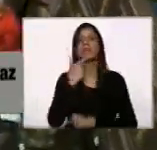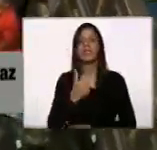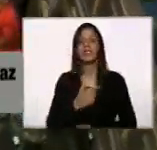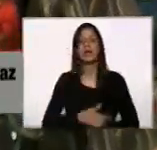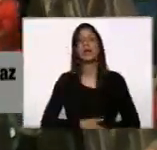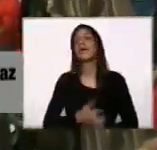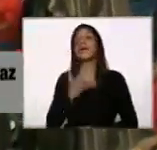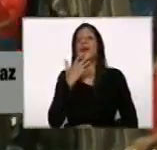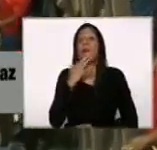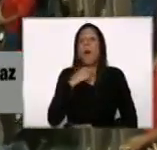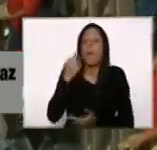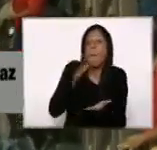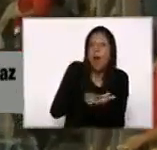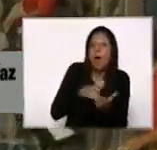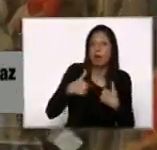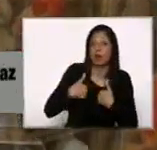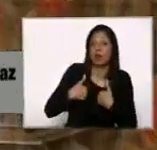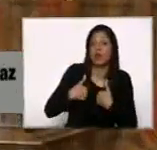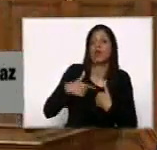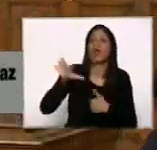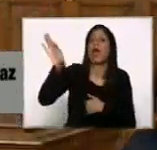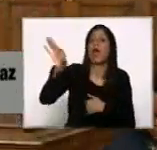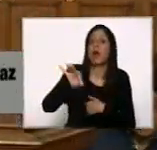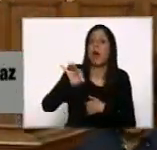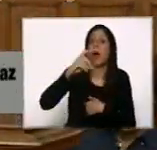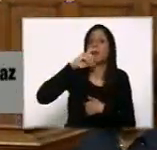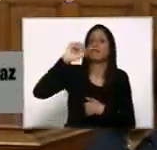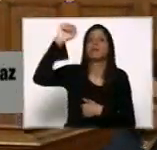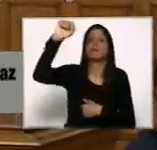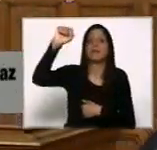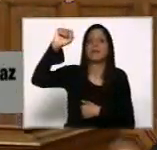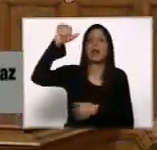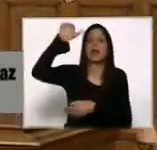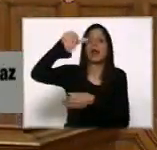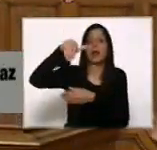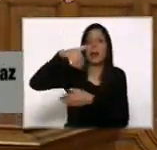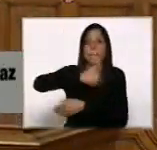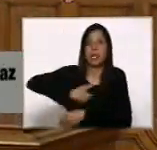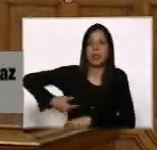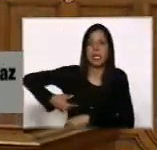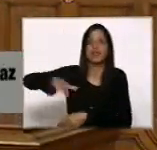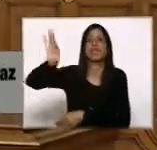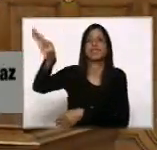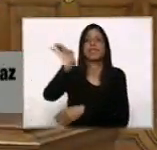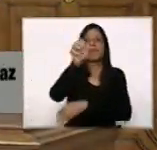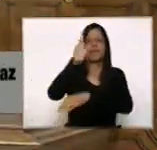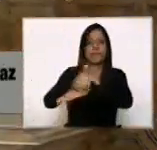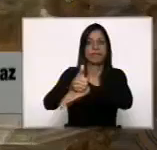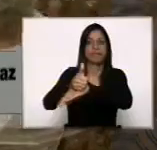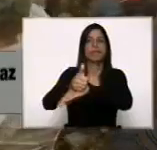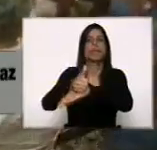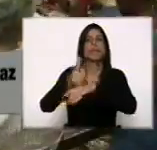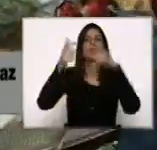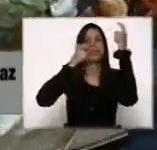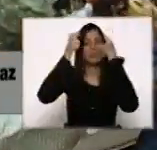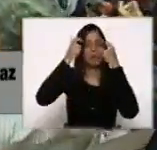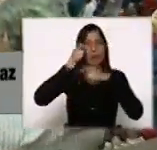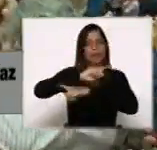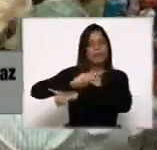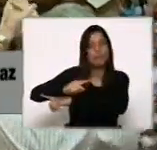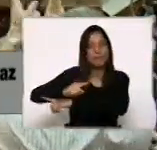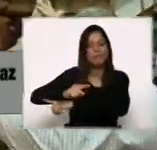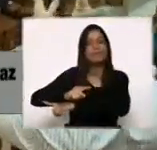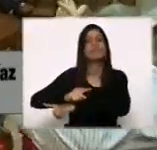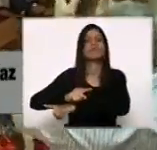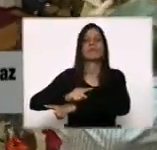si algo me ocurre, elijan a Nicolás Maduro como presidente de la República. Lo dijo el presidente